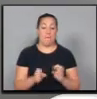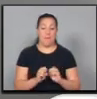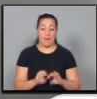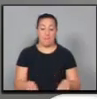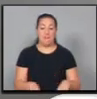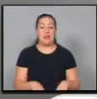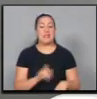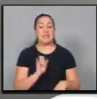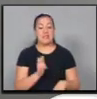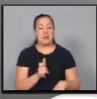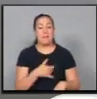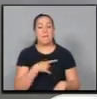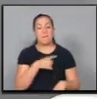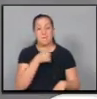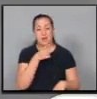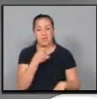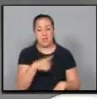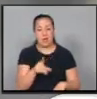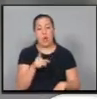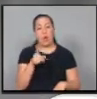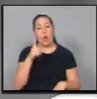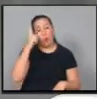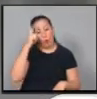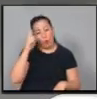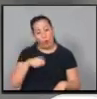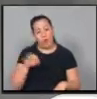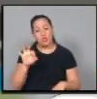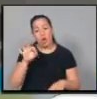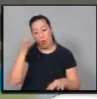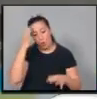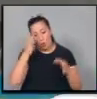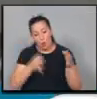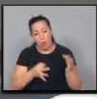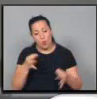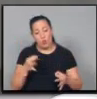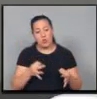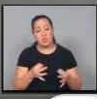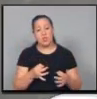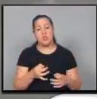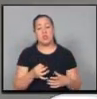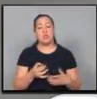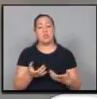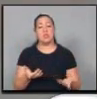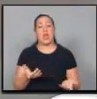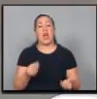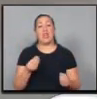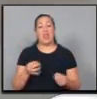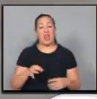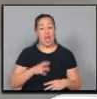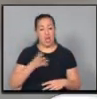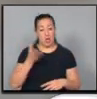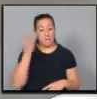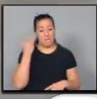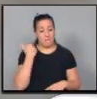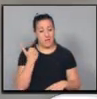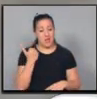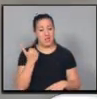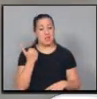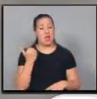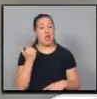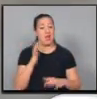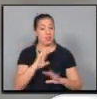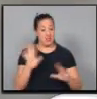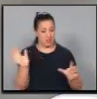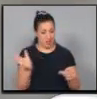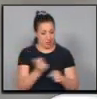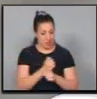Sí, lo que me llama la atención es que los jueces o la justicia en general no se haya noticiado que el año pasado se sancionó una ley,